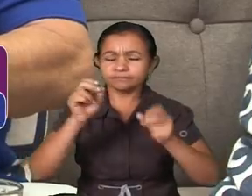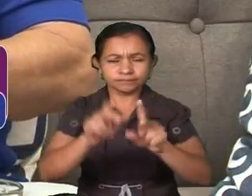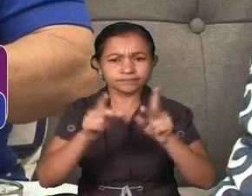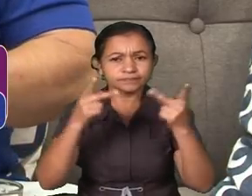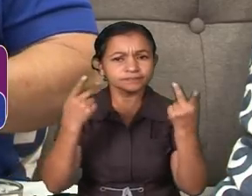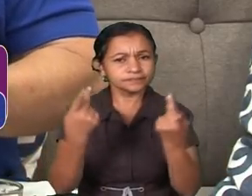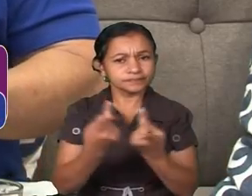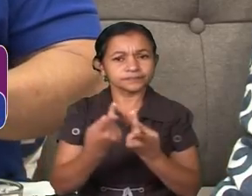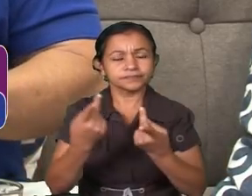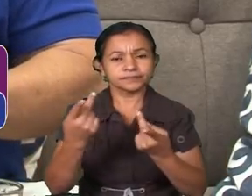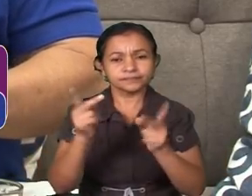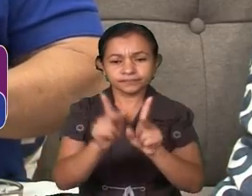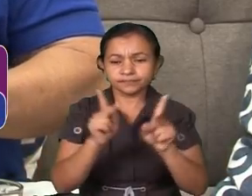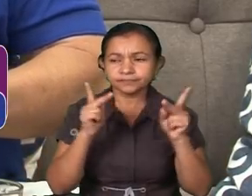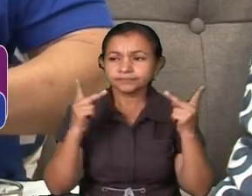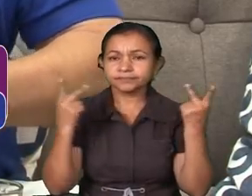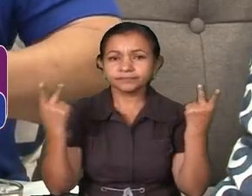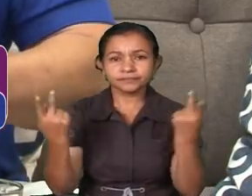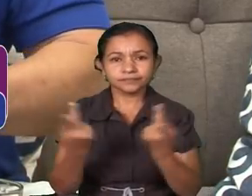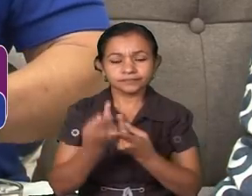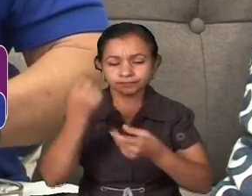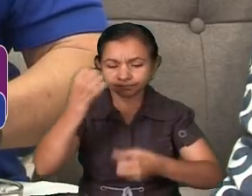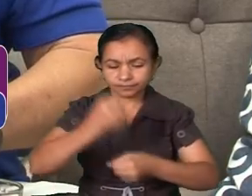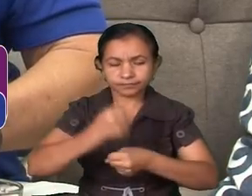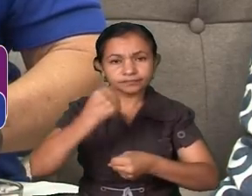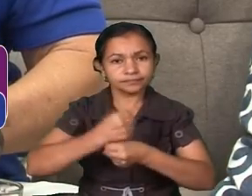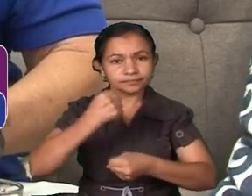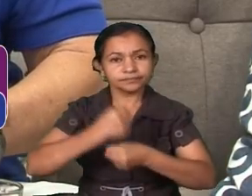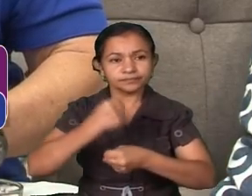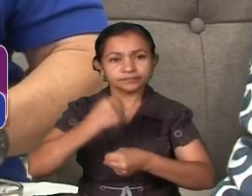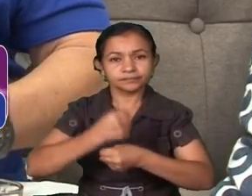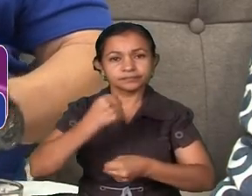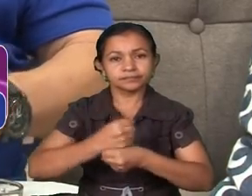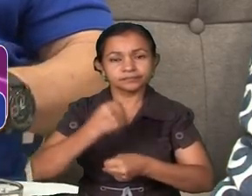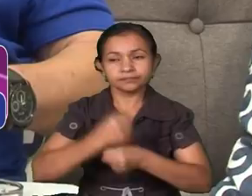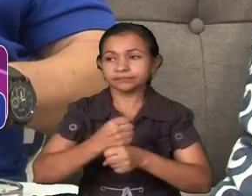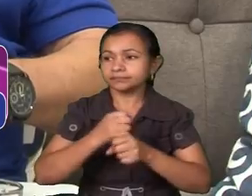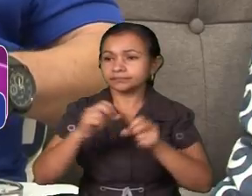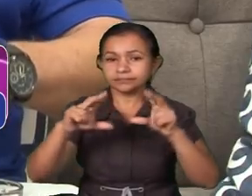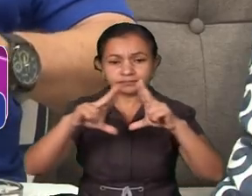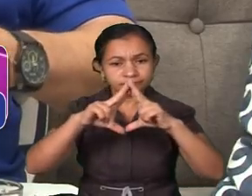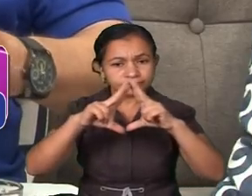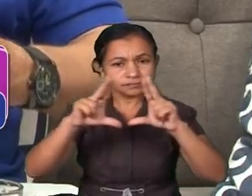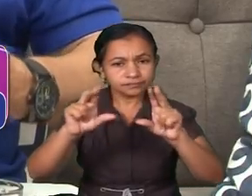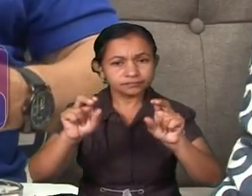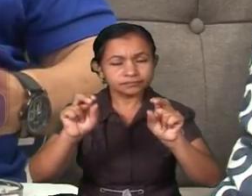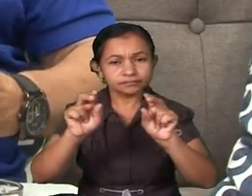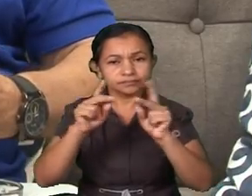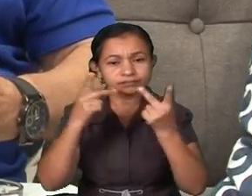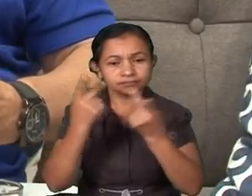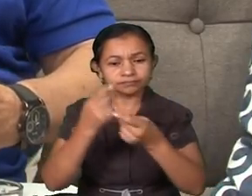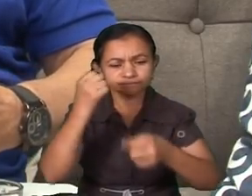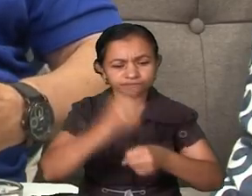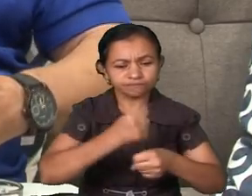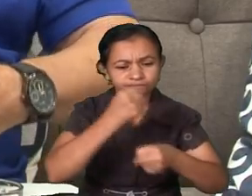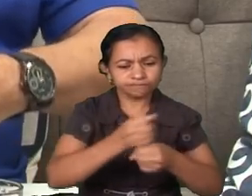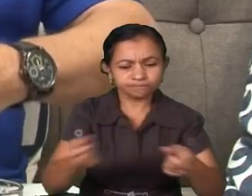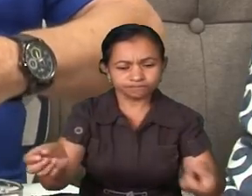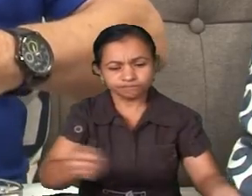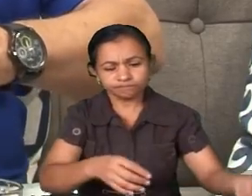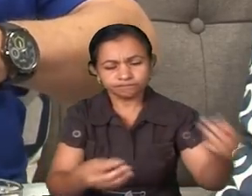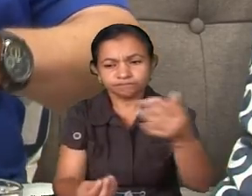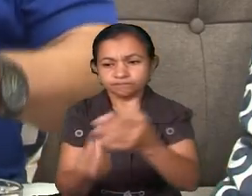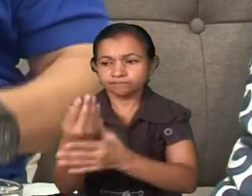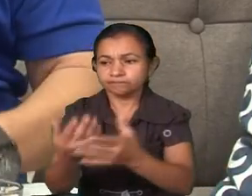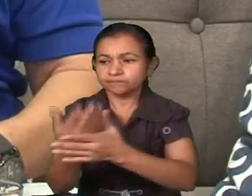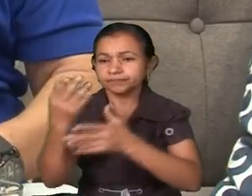es un pueblo que trabaja, es un pueblo que produce en el campo y que los